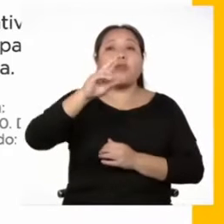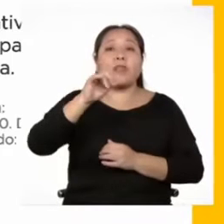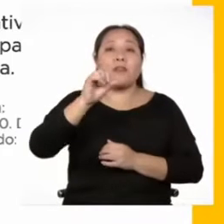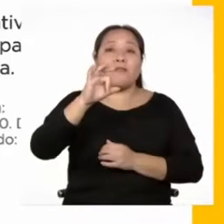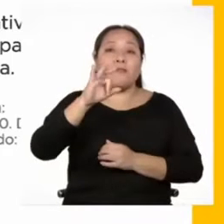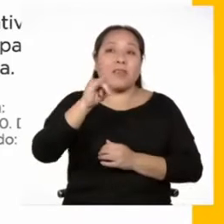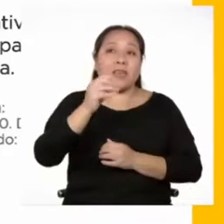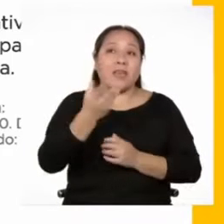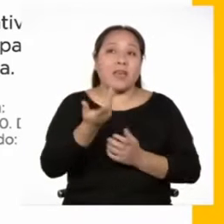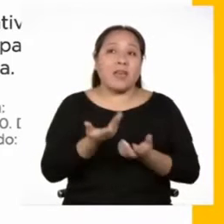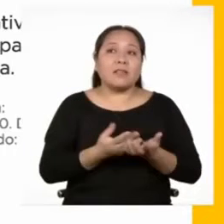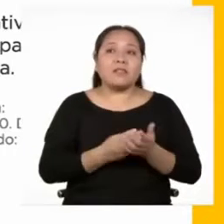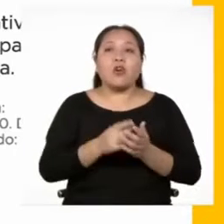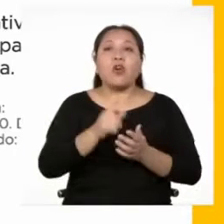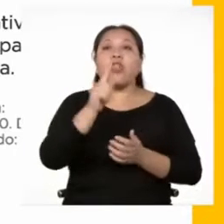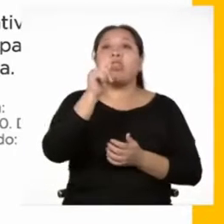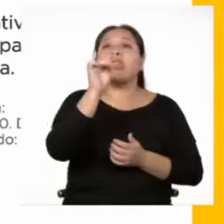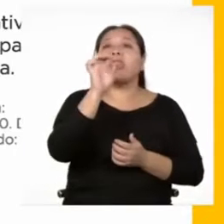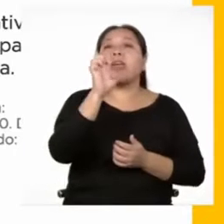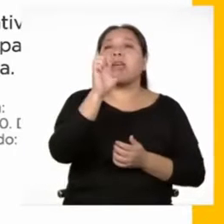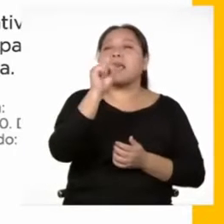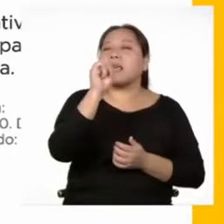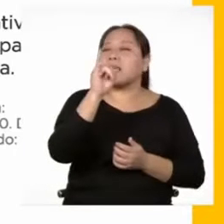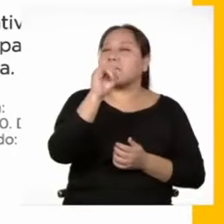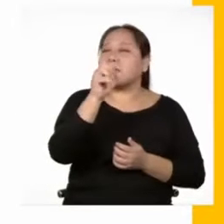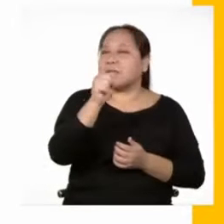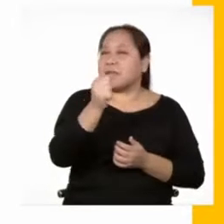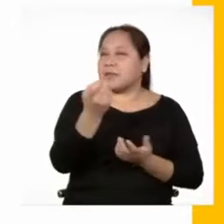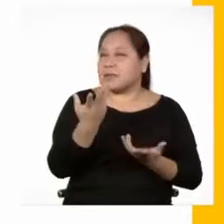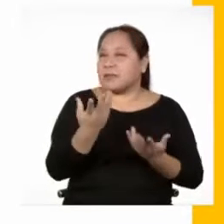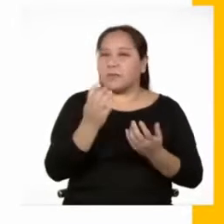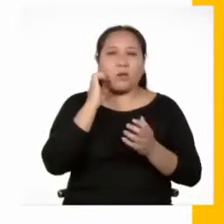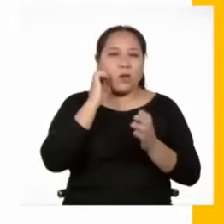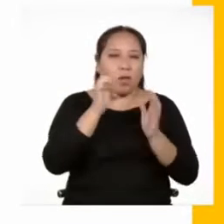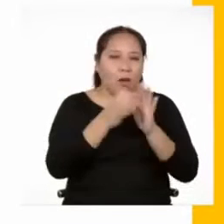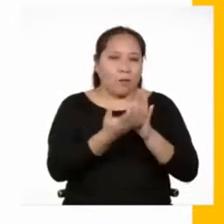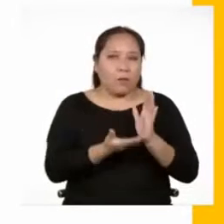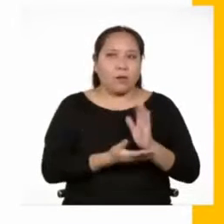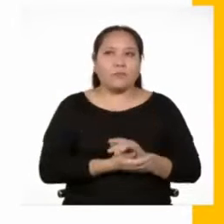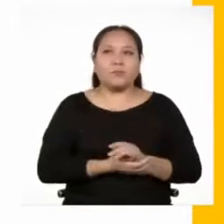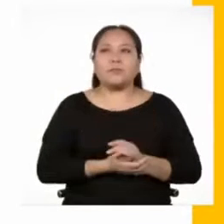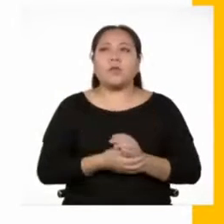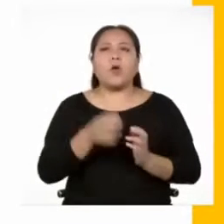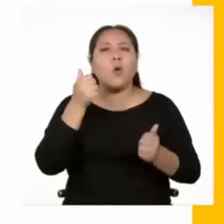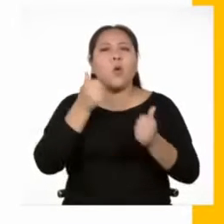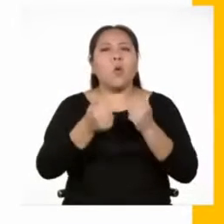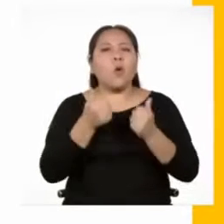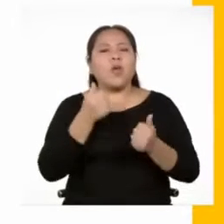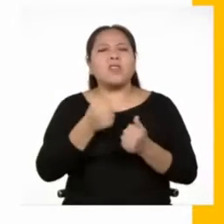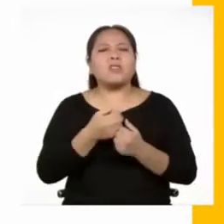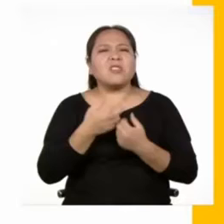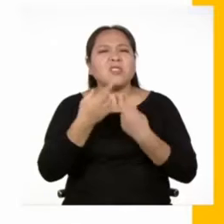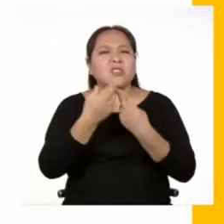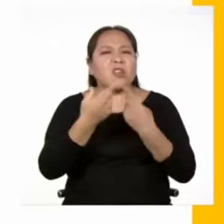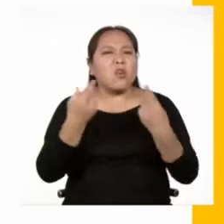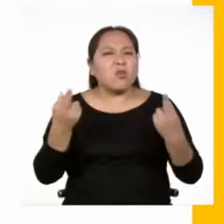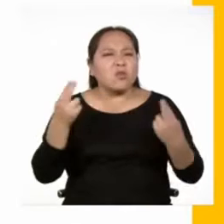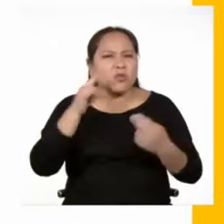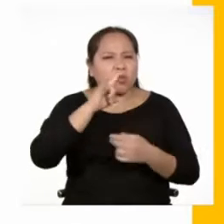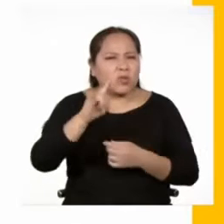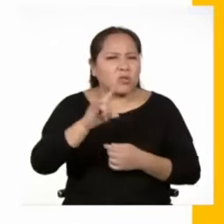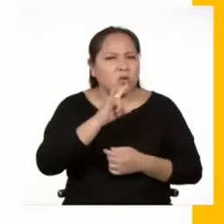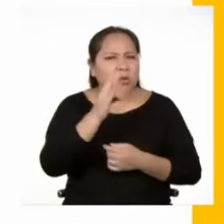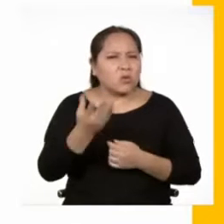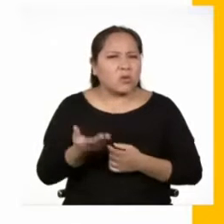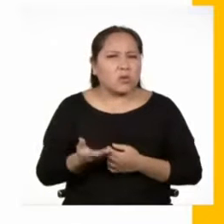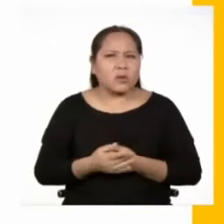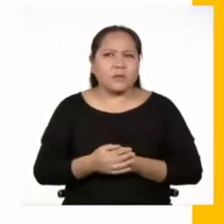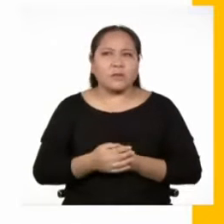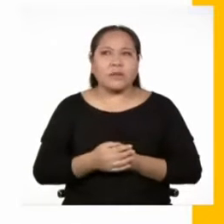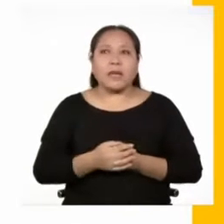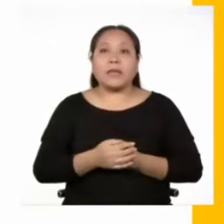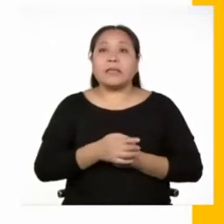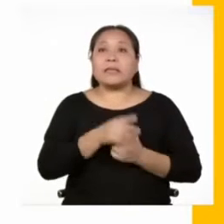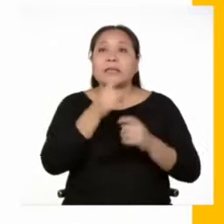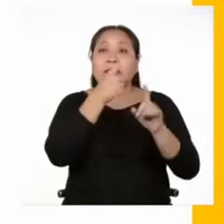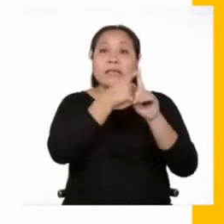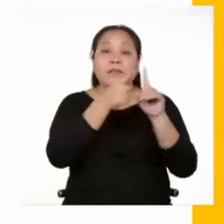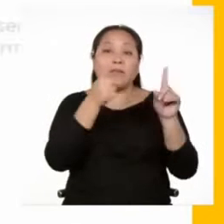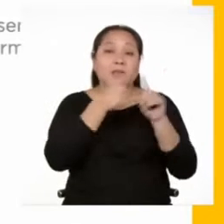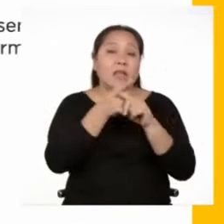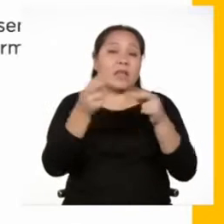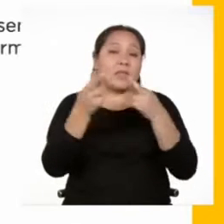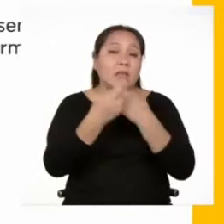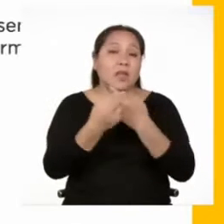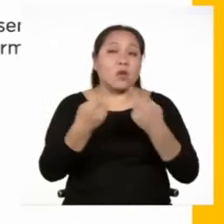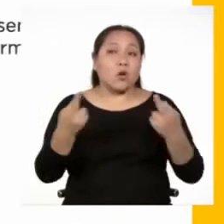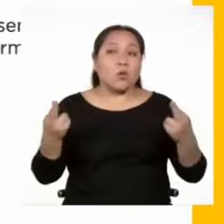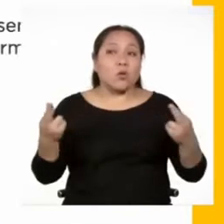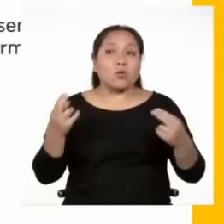legislativos o las tesis doctorales. ¿Qué recursos se emplean en los textos expositivos? Emplean diversos